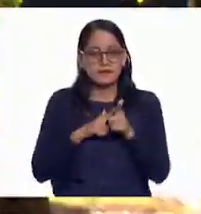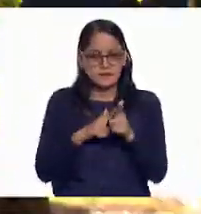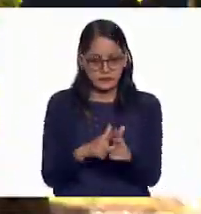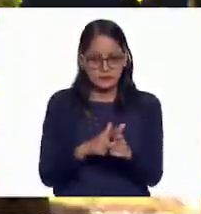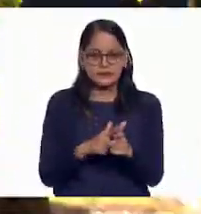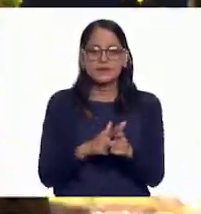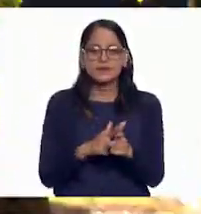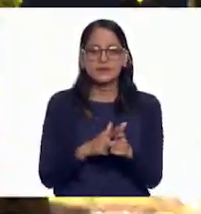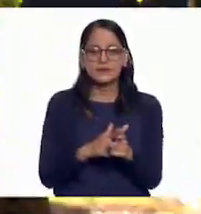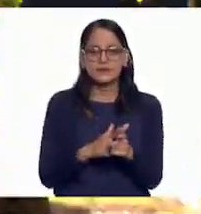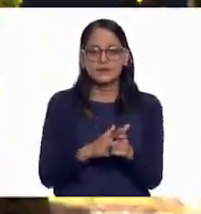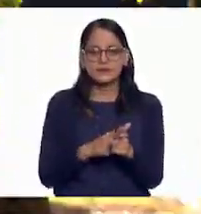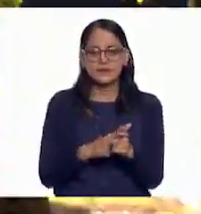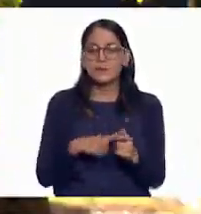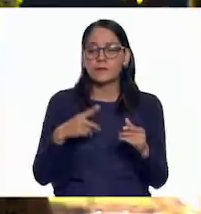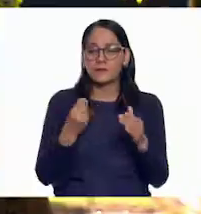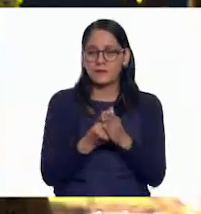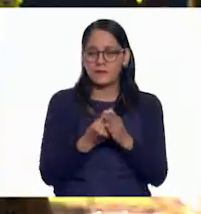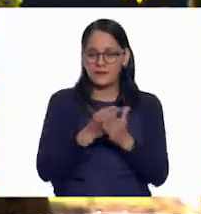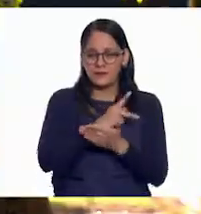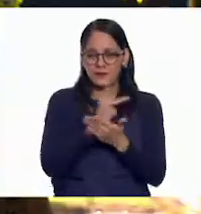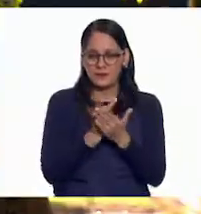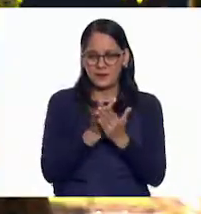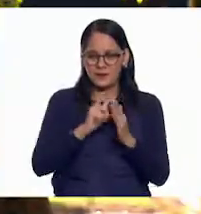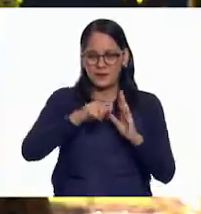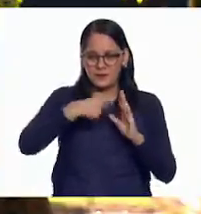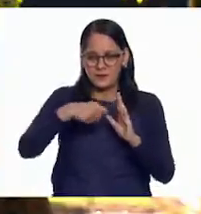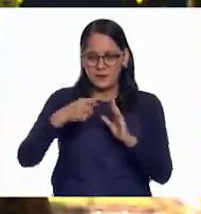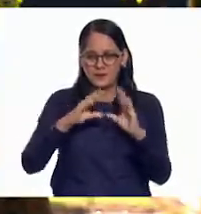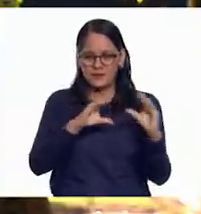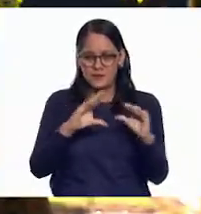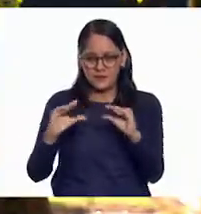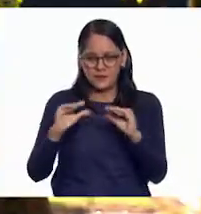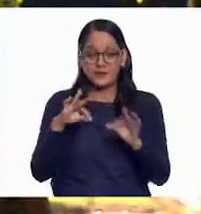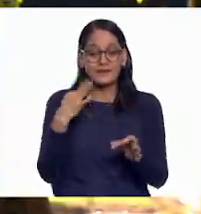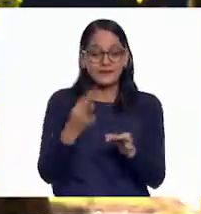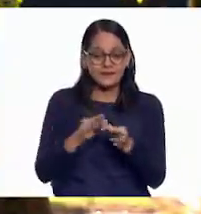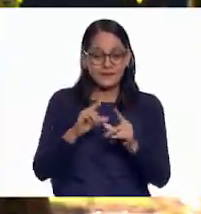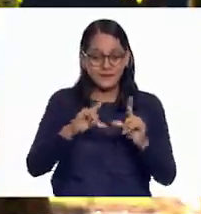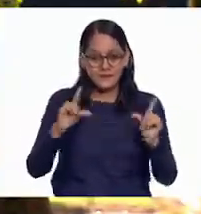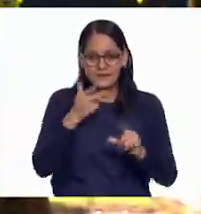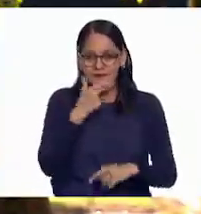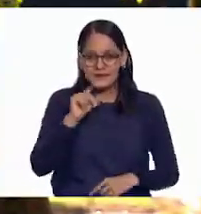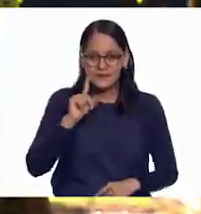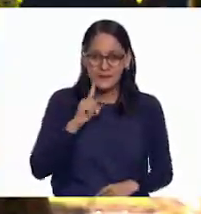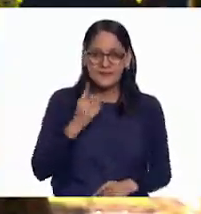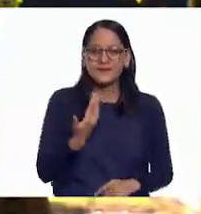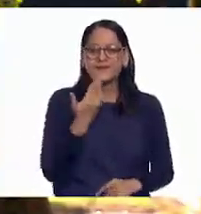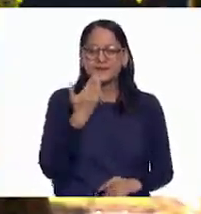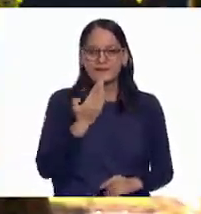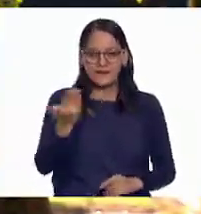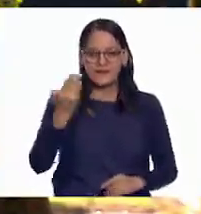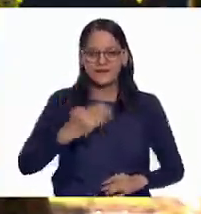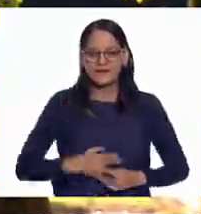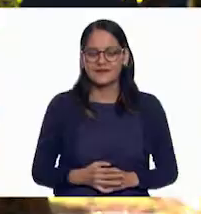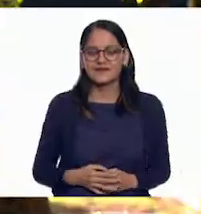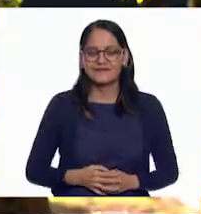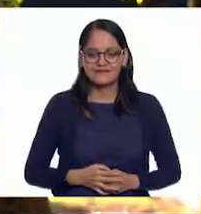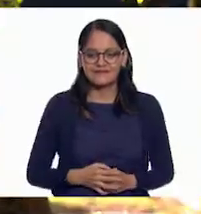es momento de seguir con el programa de hoy. ¿Listas? ¿Listos?